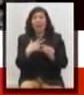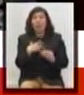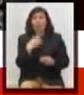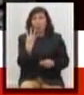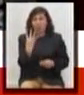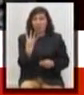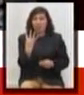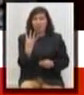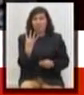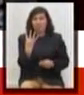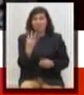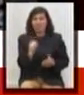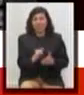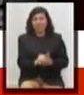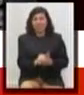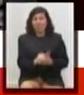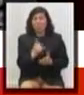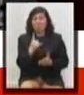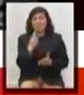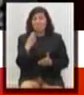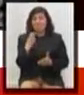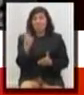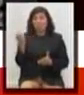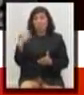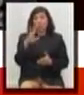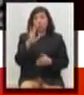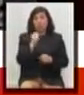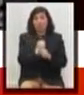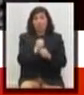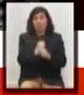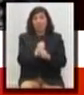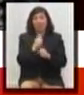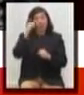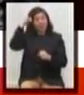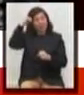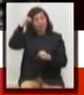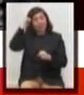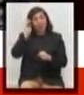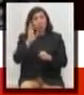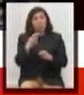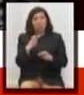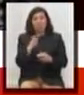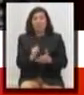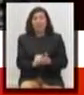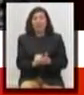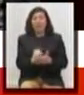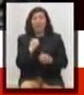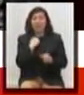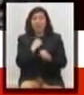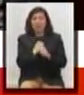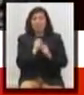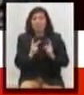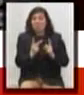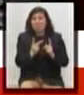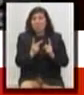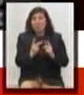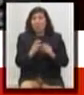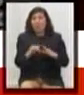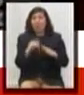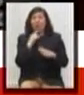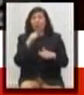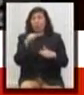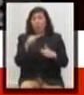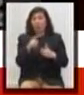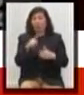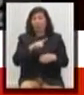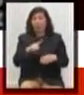4 años. Un día mi padre vino de su trabajo, era ingeniero y trabajaba vivíamos en una hacienda azucarera,